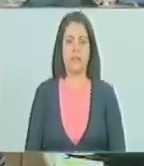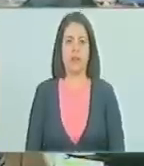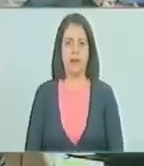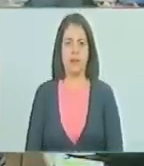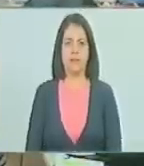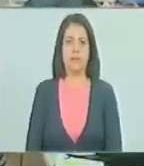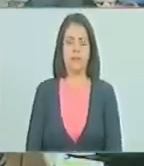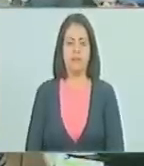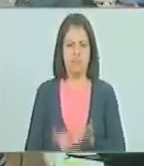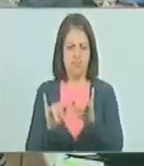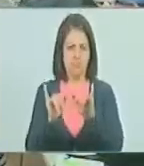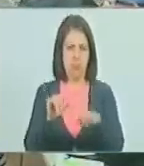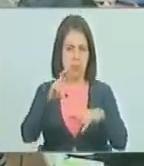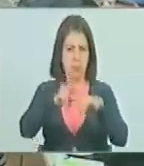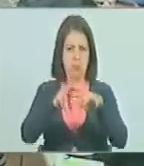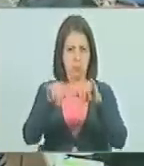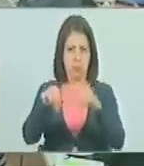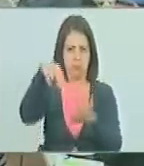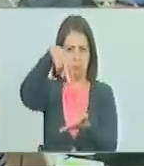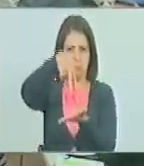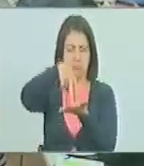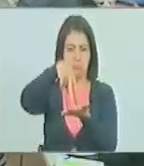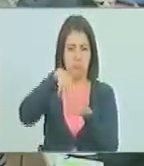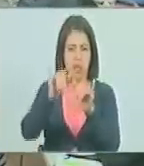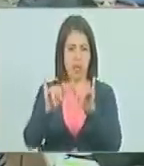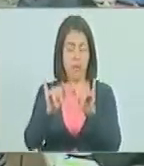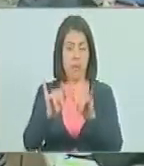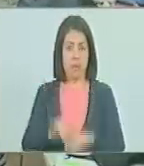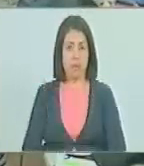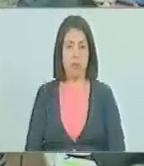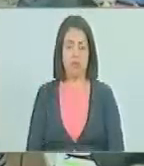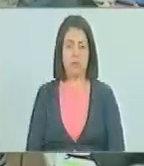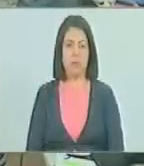Desde su curul, diputado. Desde su curul.